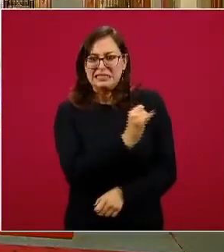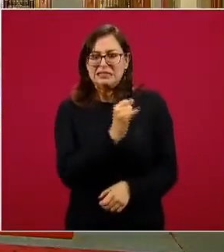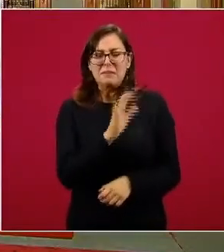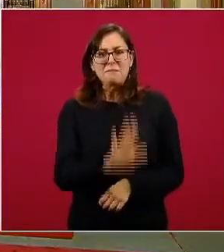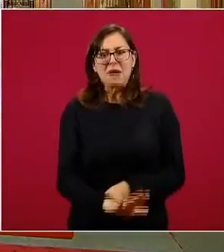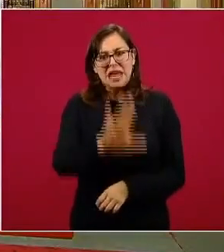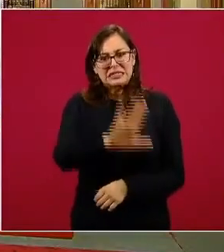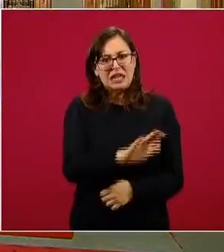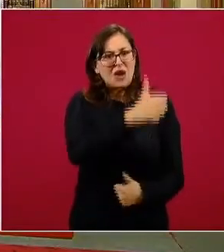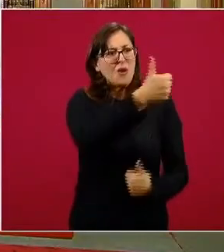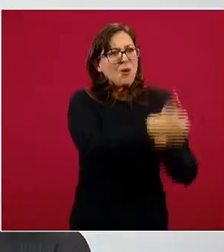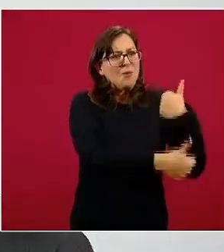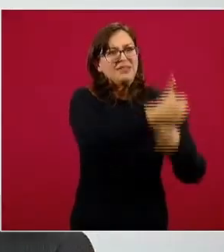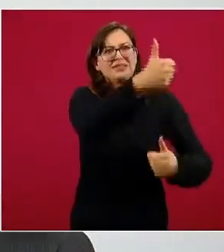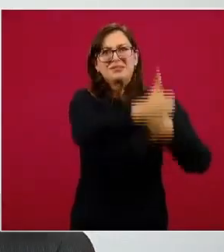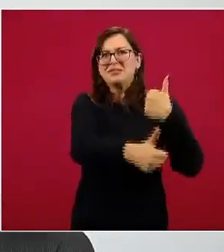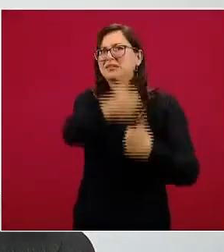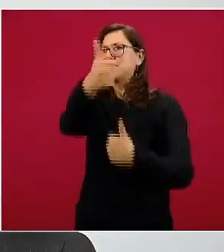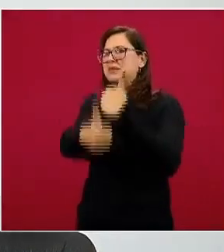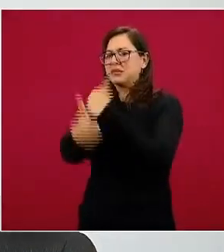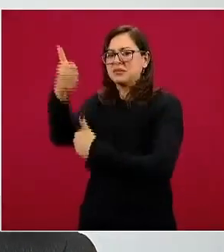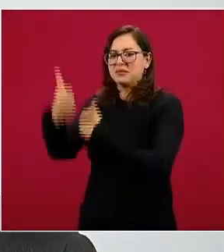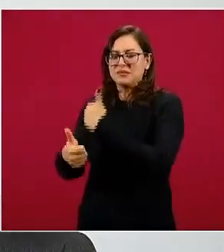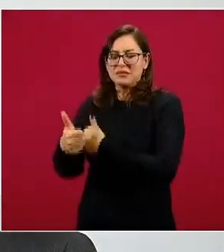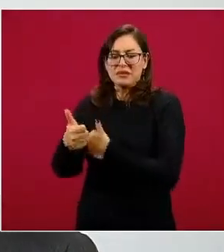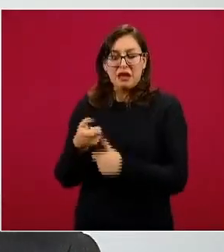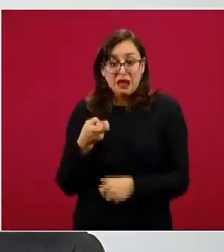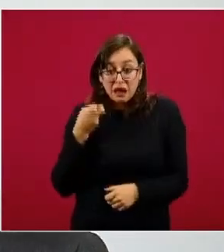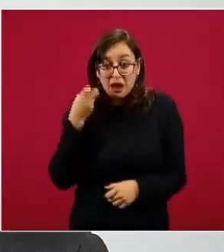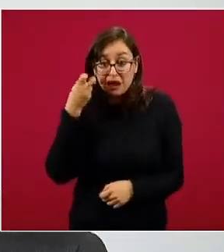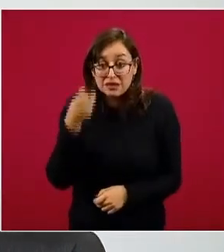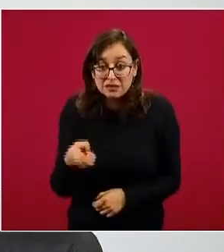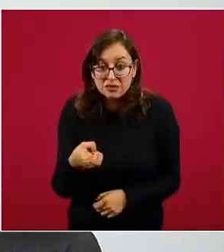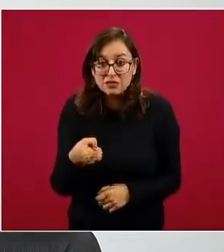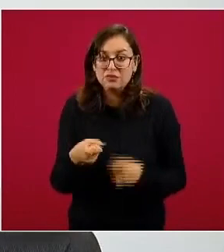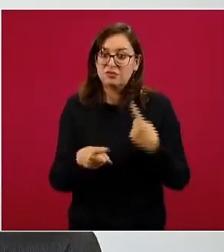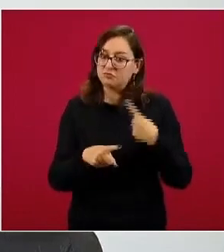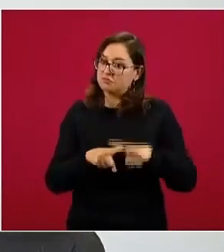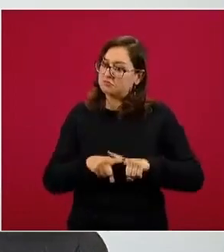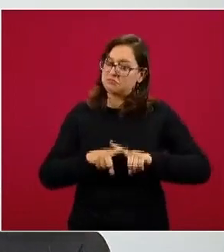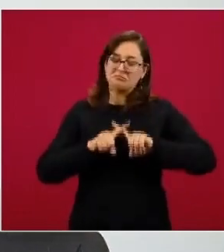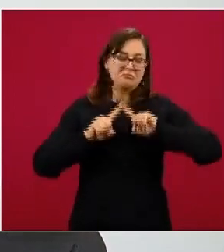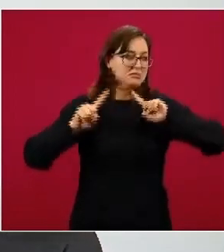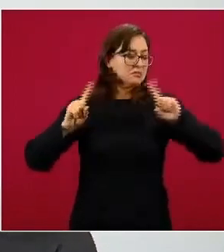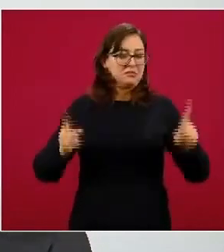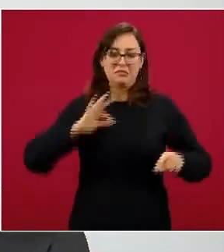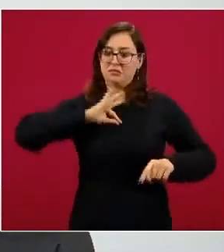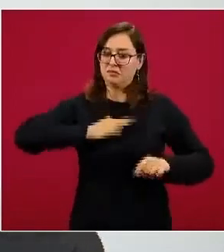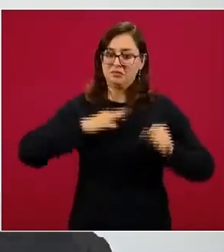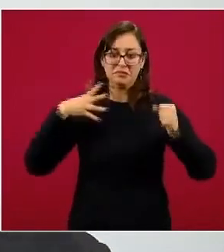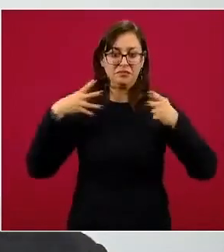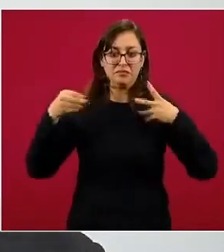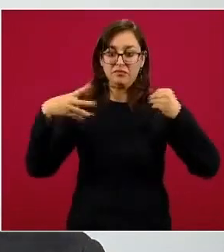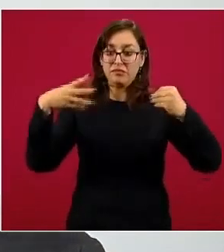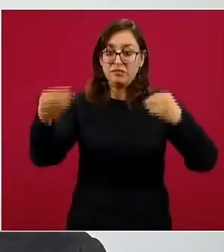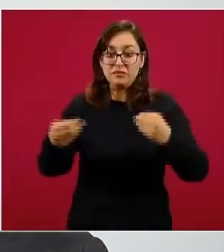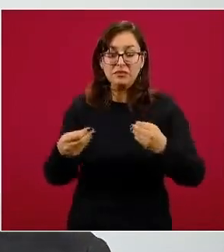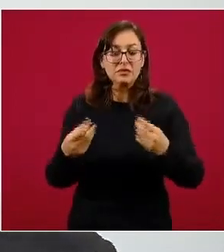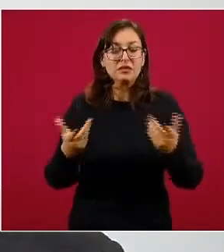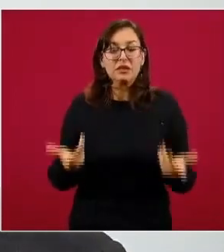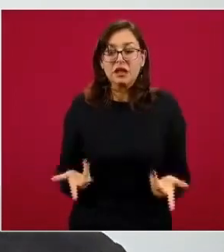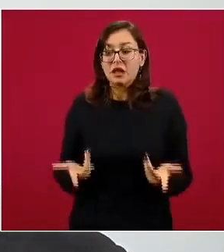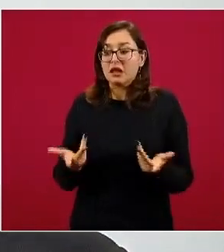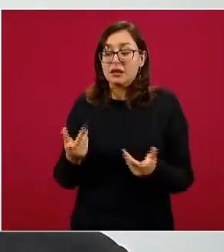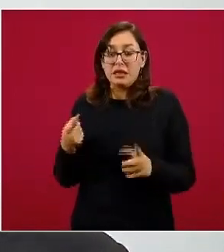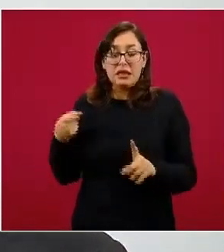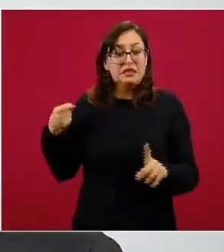es contrario a un principio fundamental del manejo epidémico, que es buscar la unidad,